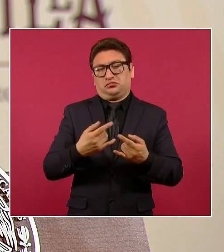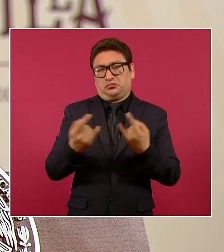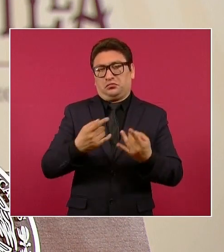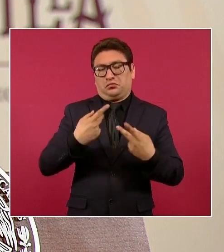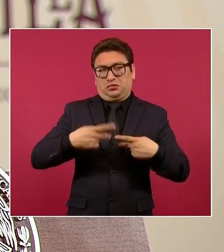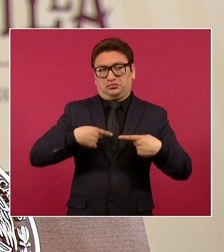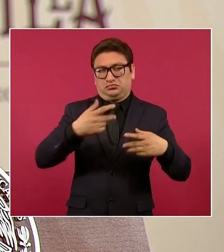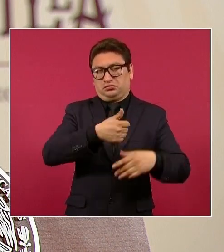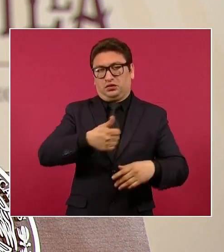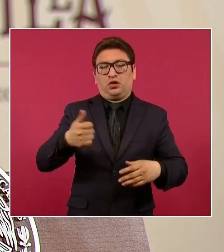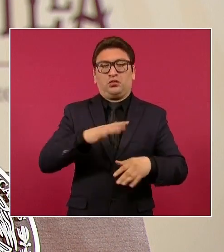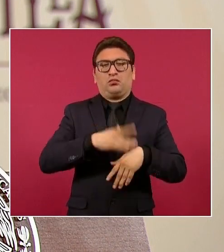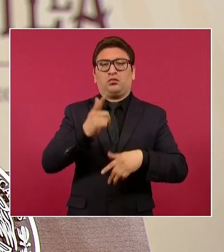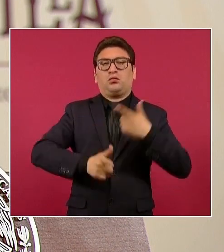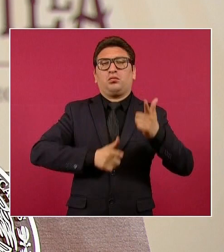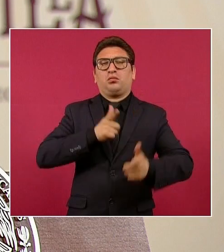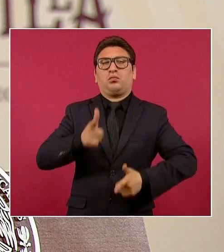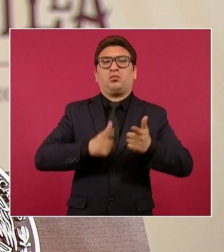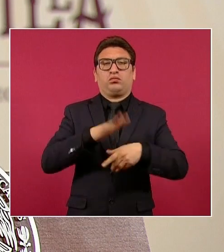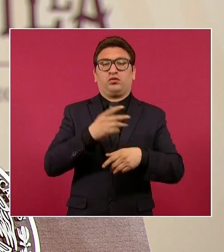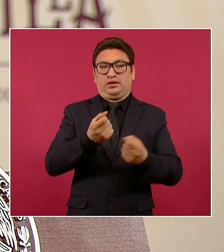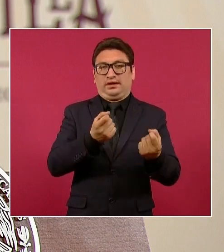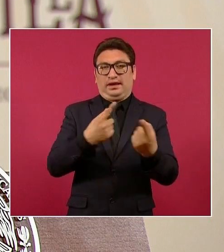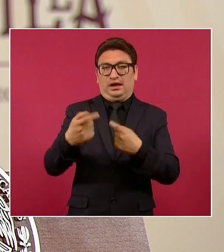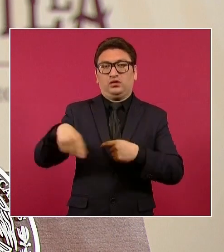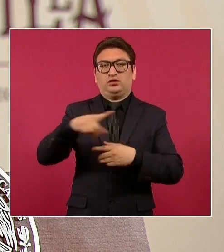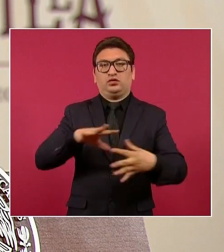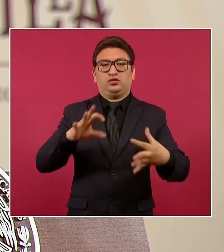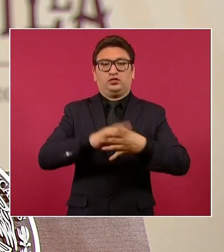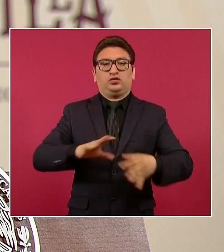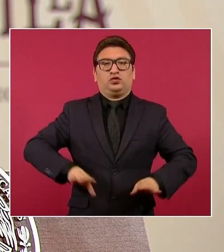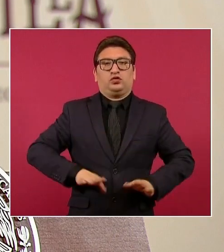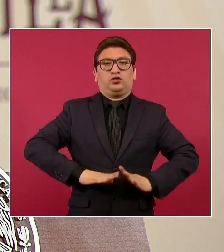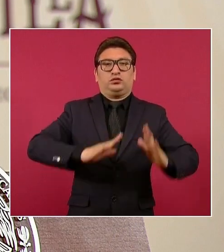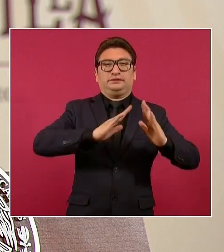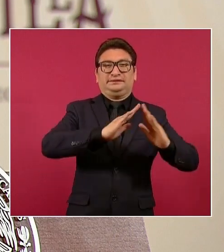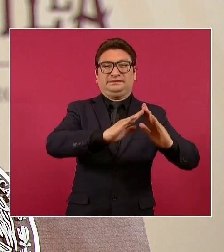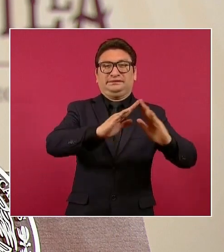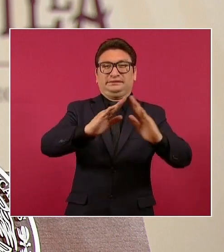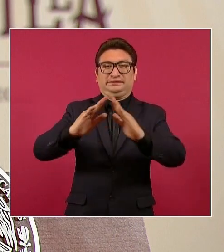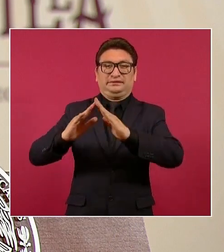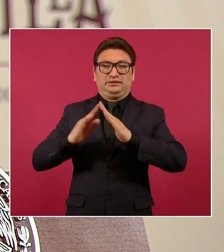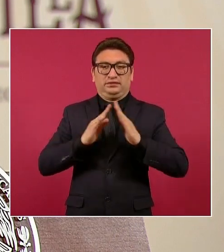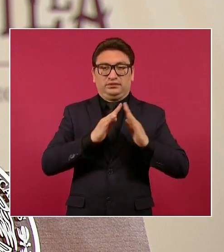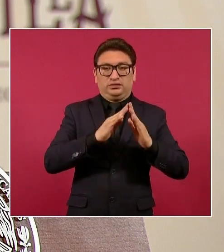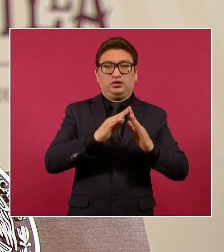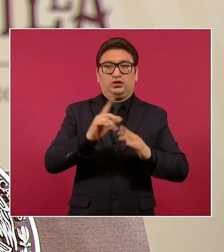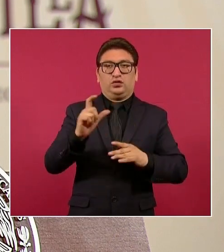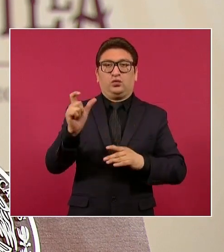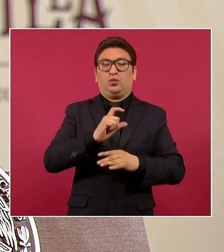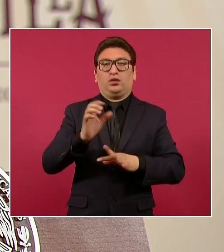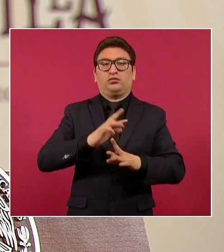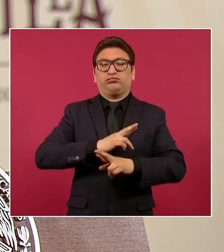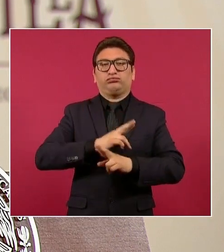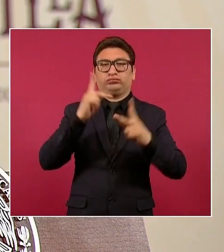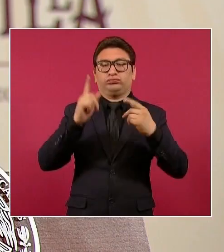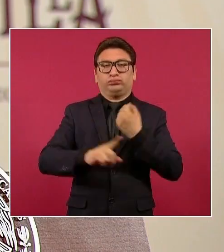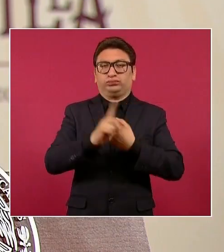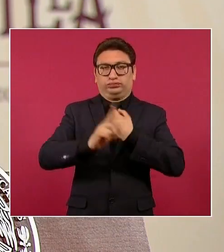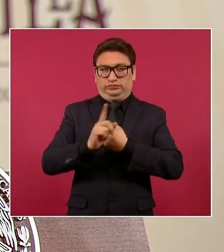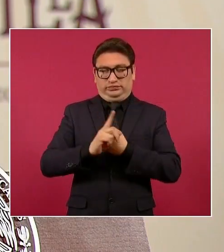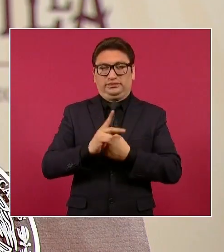son un poco más lentos porque muchos pertenecen a las vivienderas que tronaron cuando fue el crack